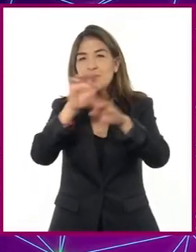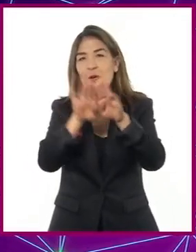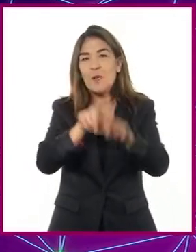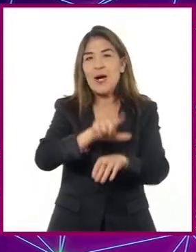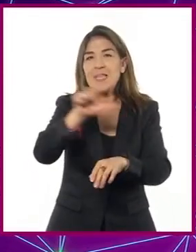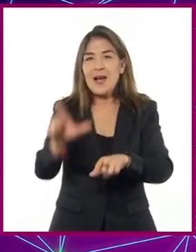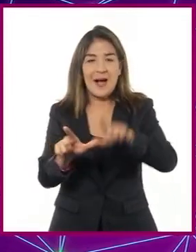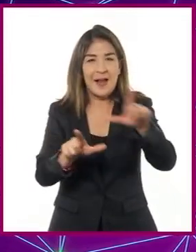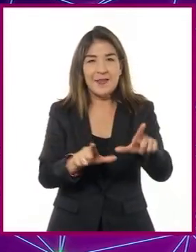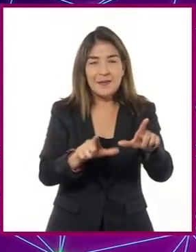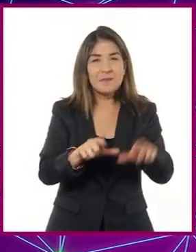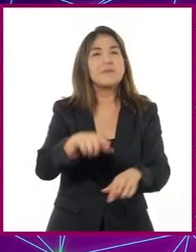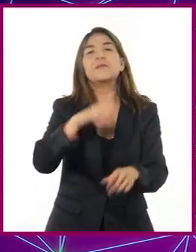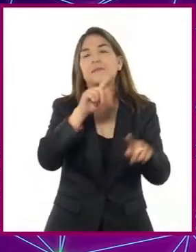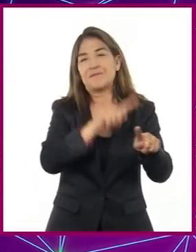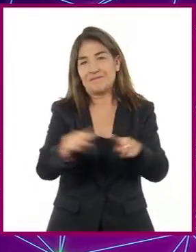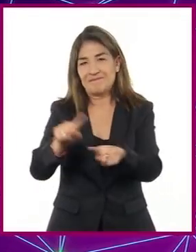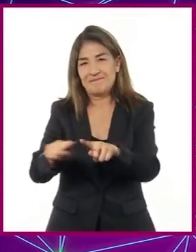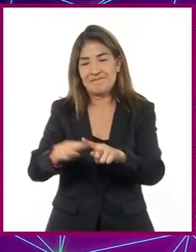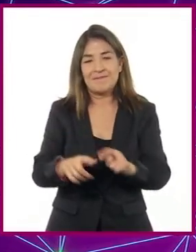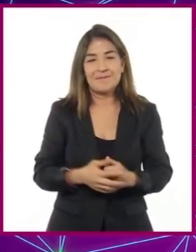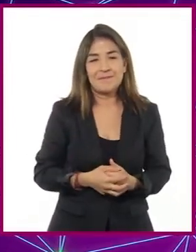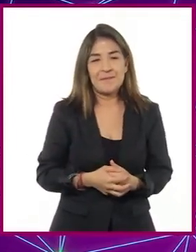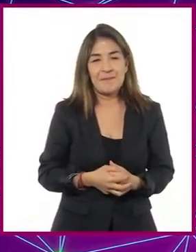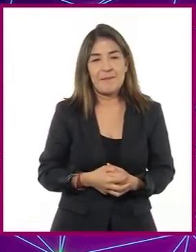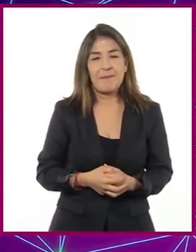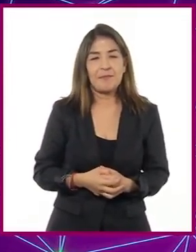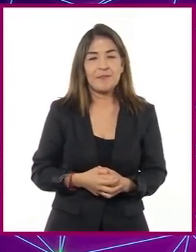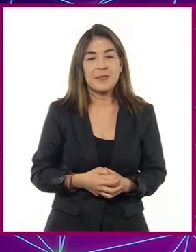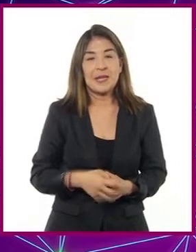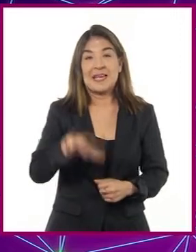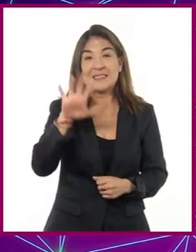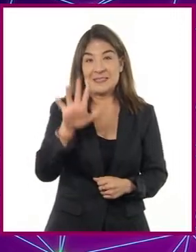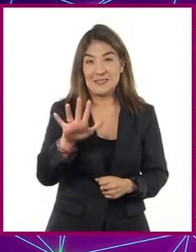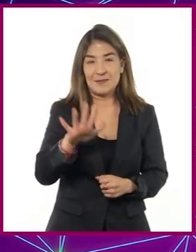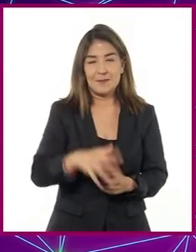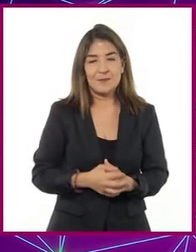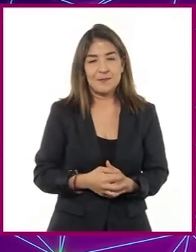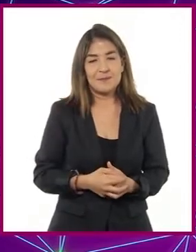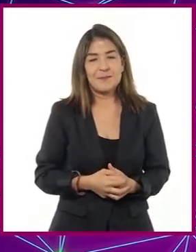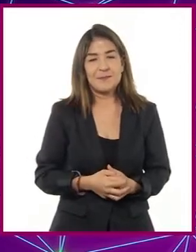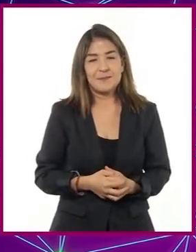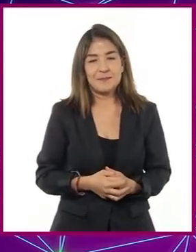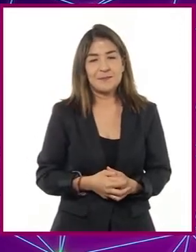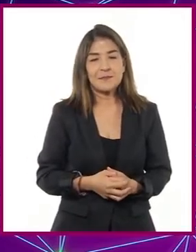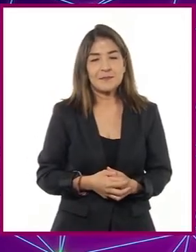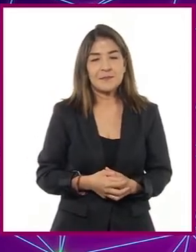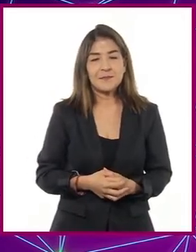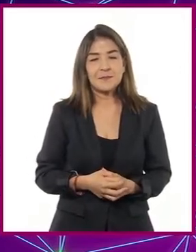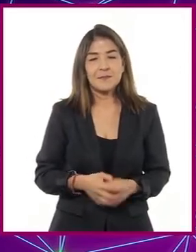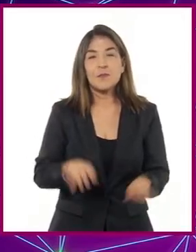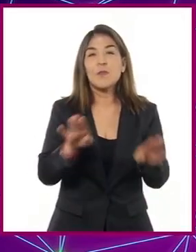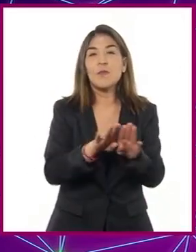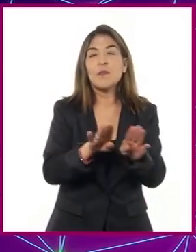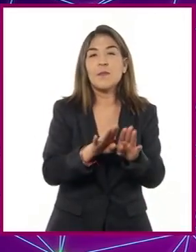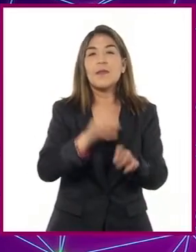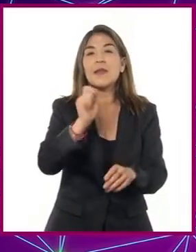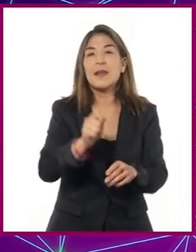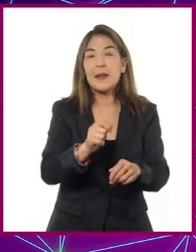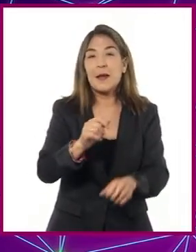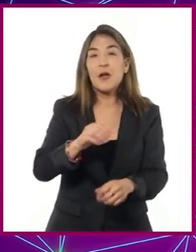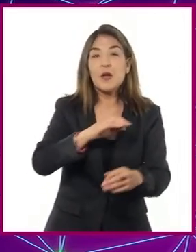demás elementos. Noción 5. El todo es